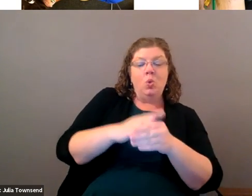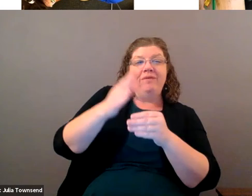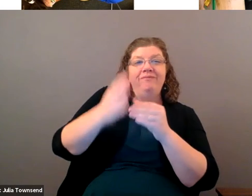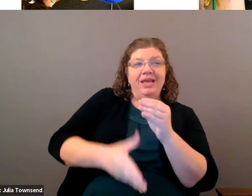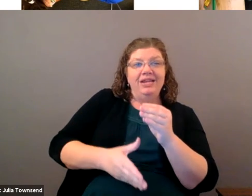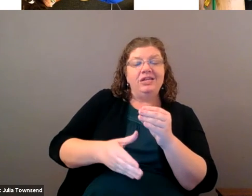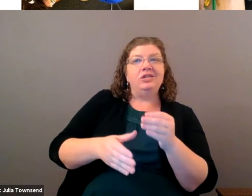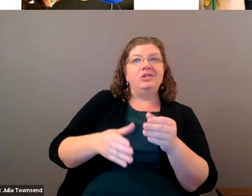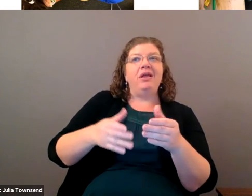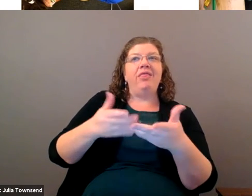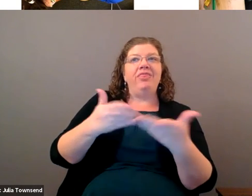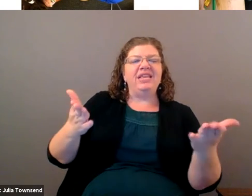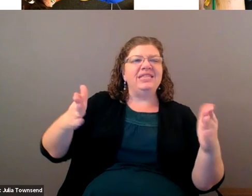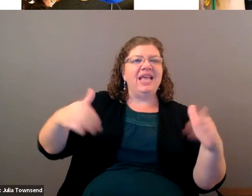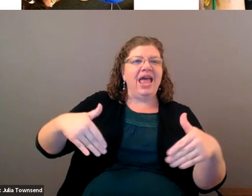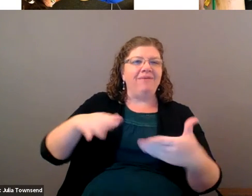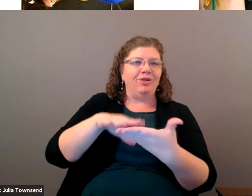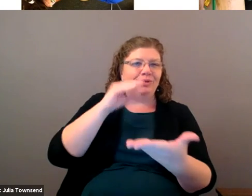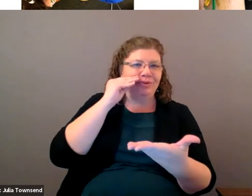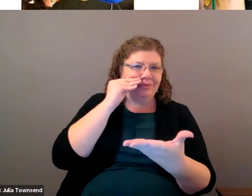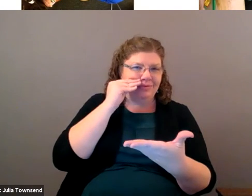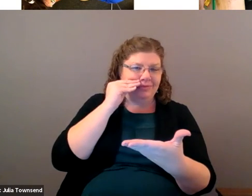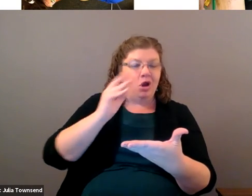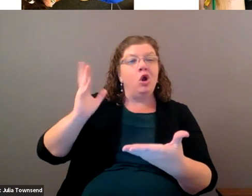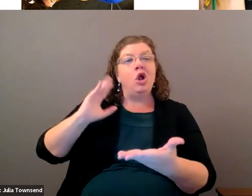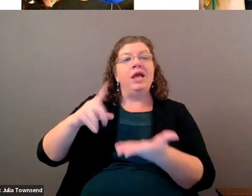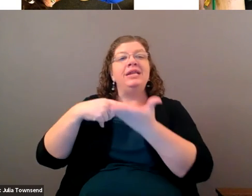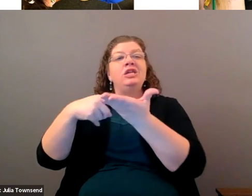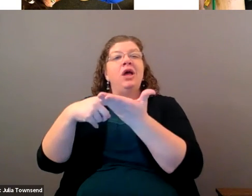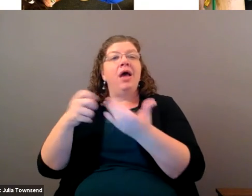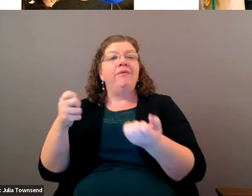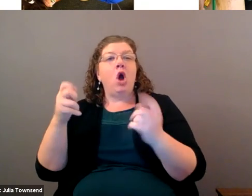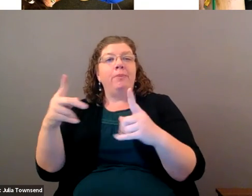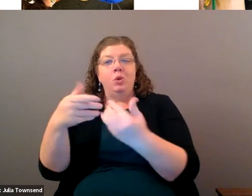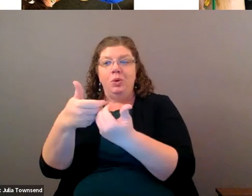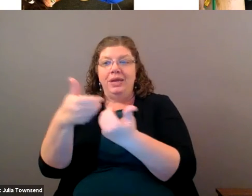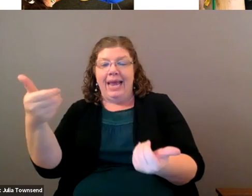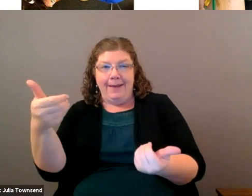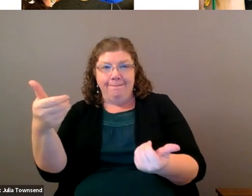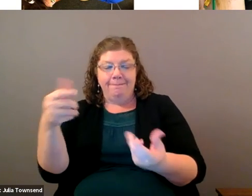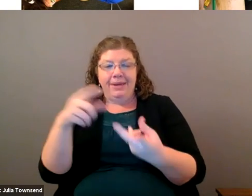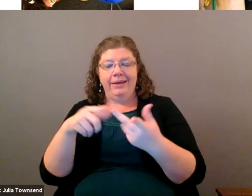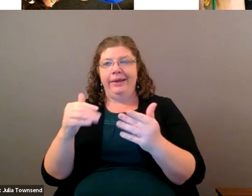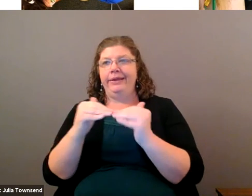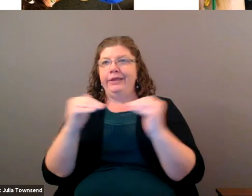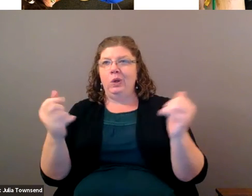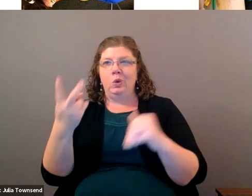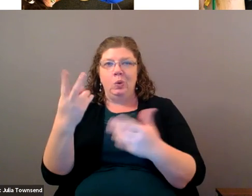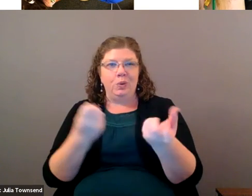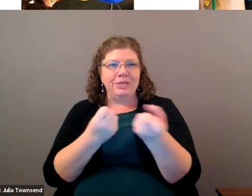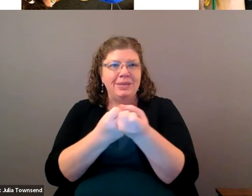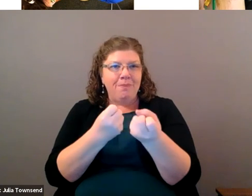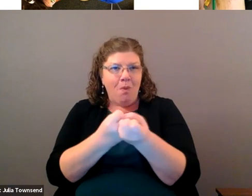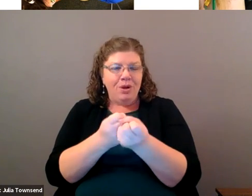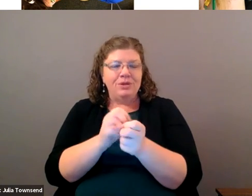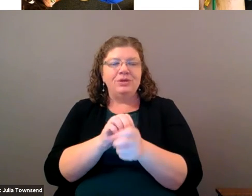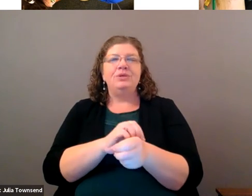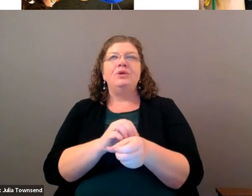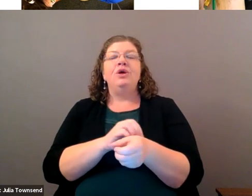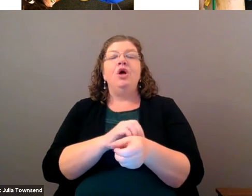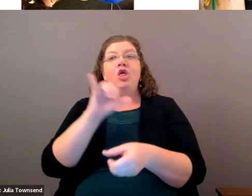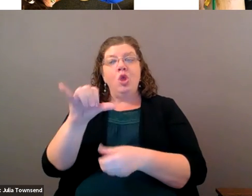el aprendizaje que quedó incompleto. Anteriormente, pues se habló de la brecha de